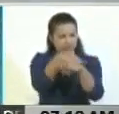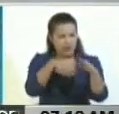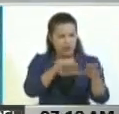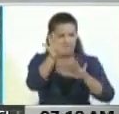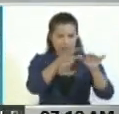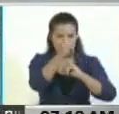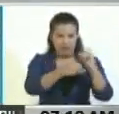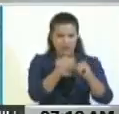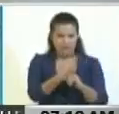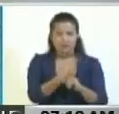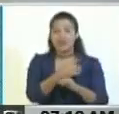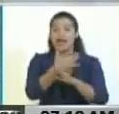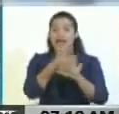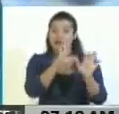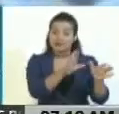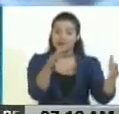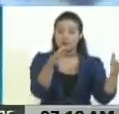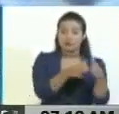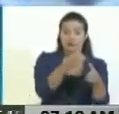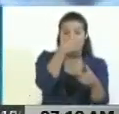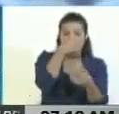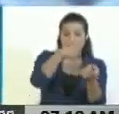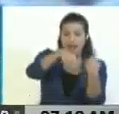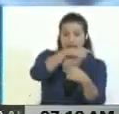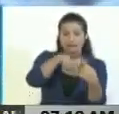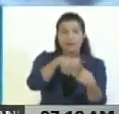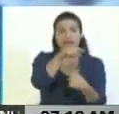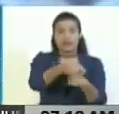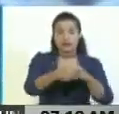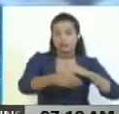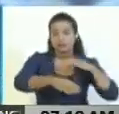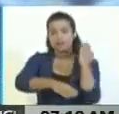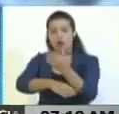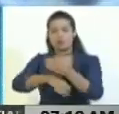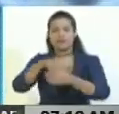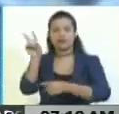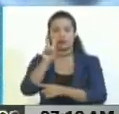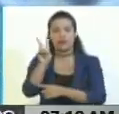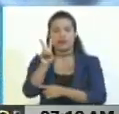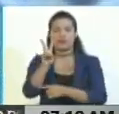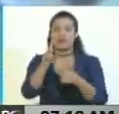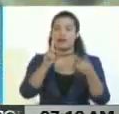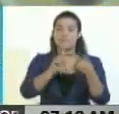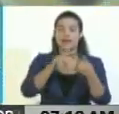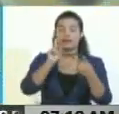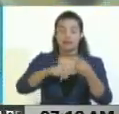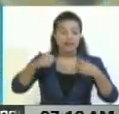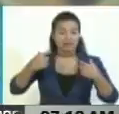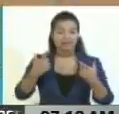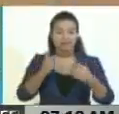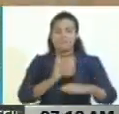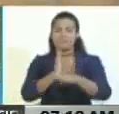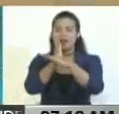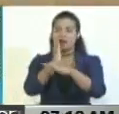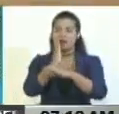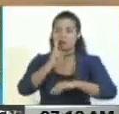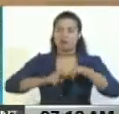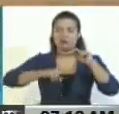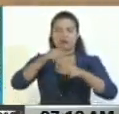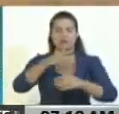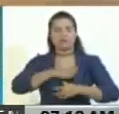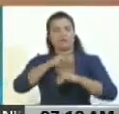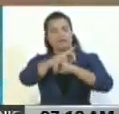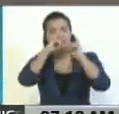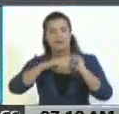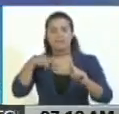las mafias parasitarias de la economía para atacar a Venezuela, perturbar la construcción de la máxima felicidad social y afectar